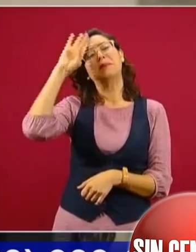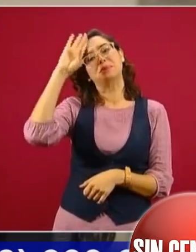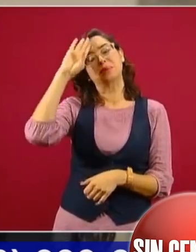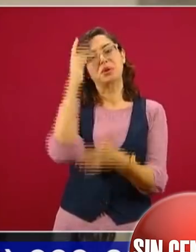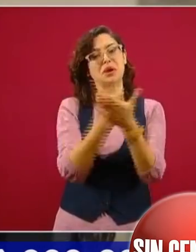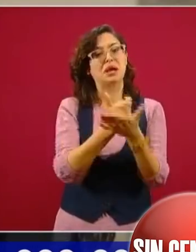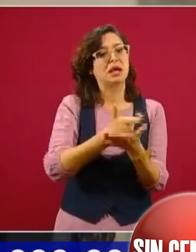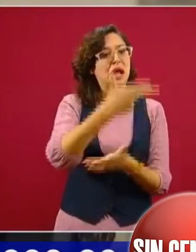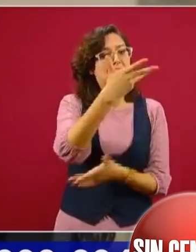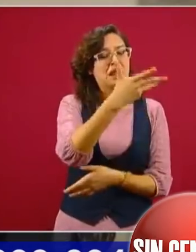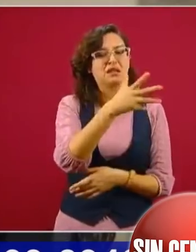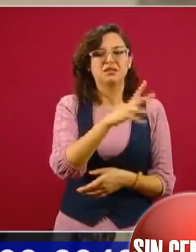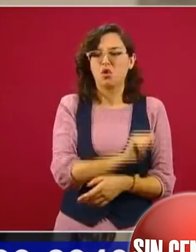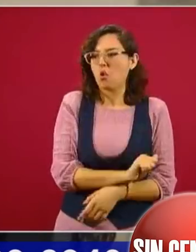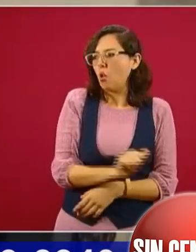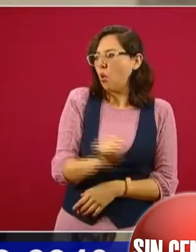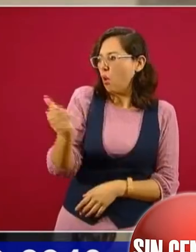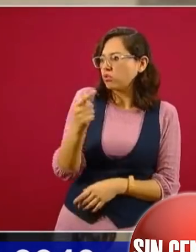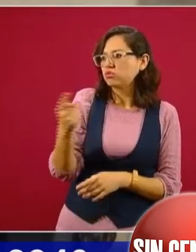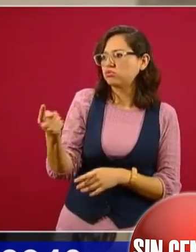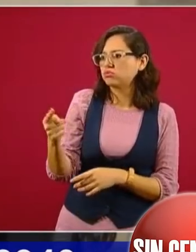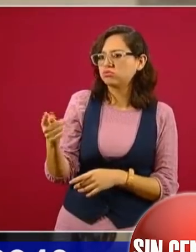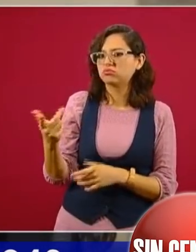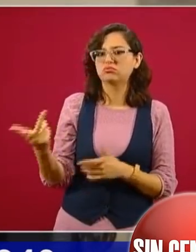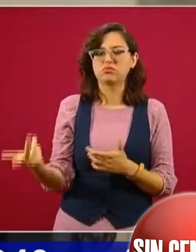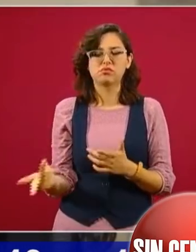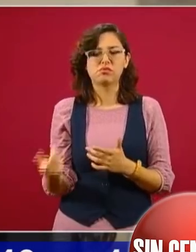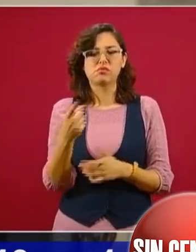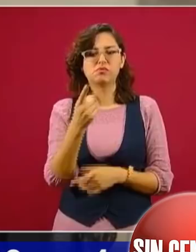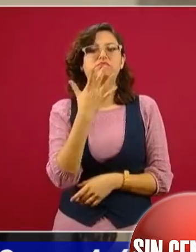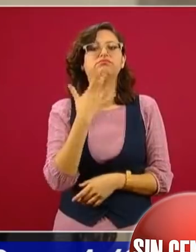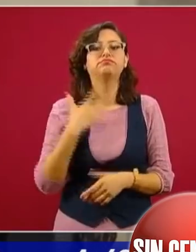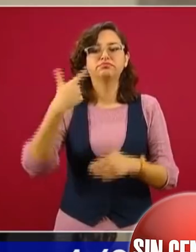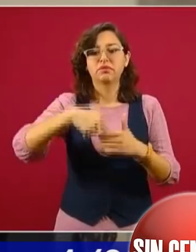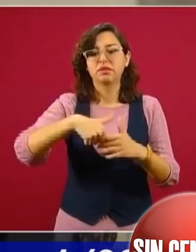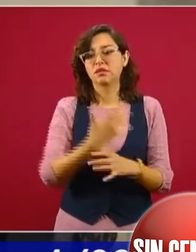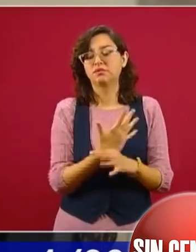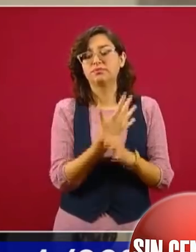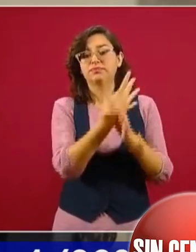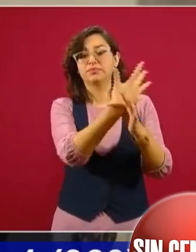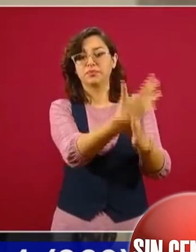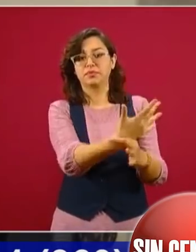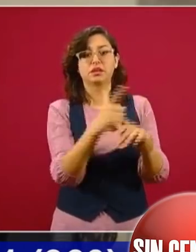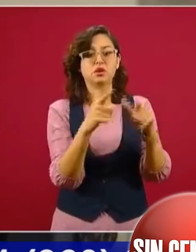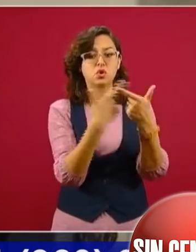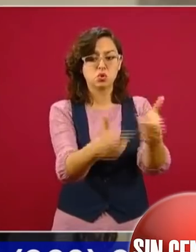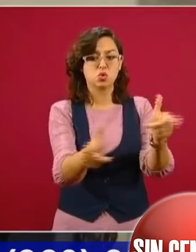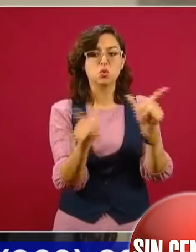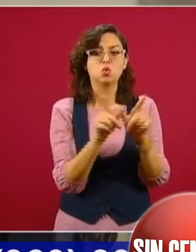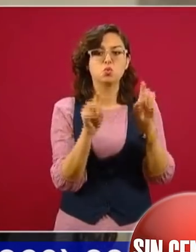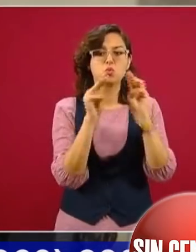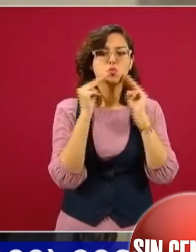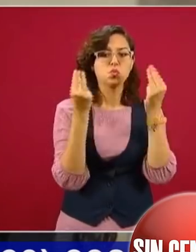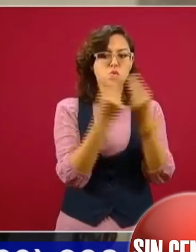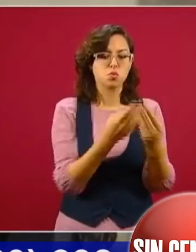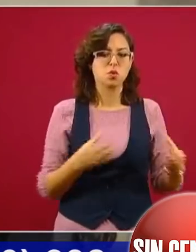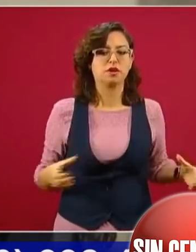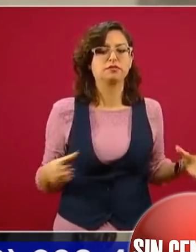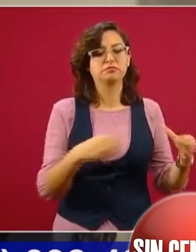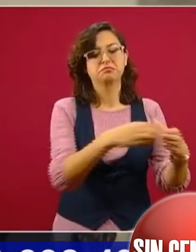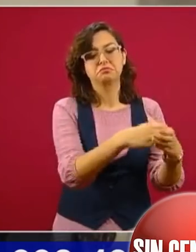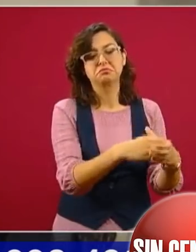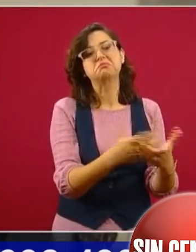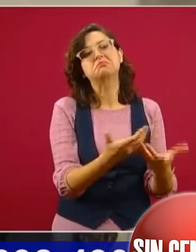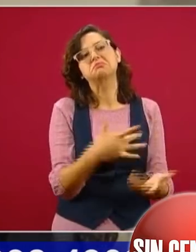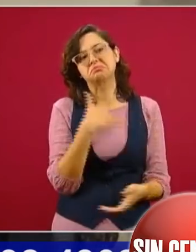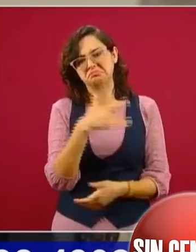comunidades cercanas, donde se dice que ciertas gasolineras pertenecen a ciertos grupos de crimen organizados, y pareciera que